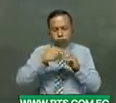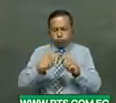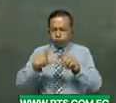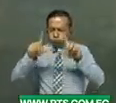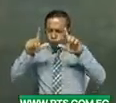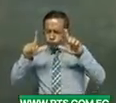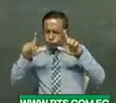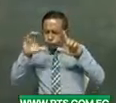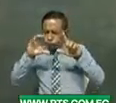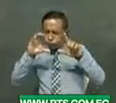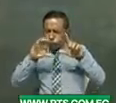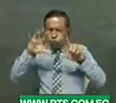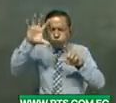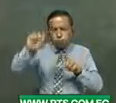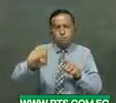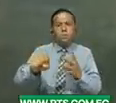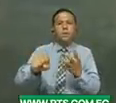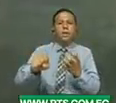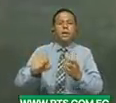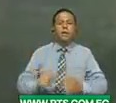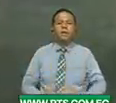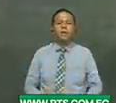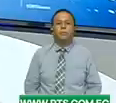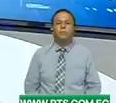sospechosos, informó Julio César Saona.